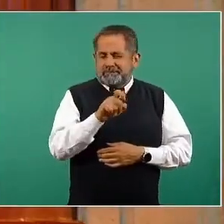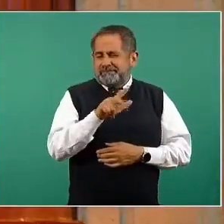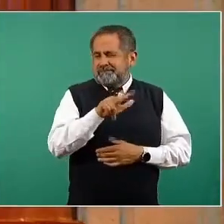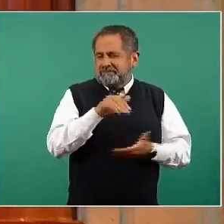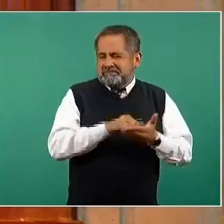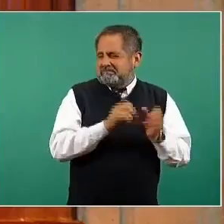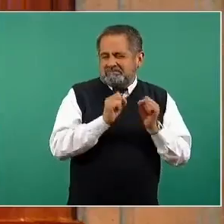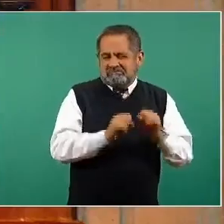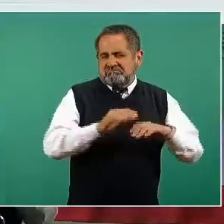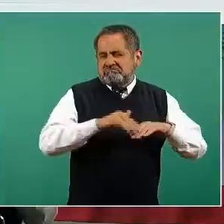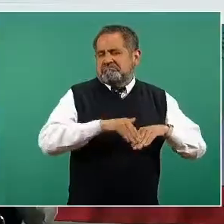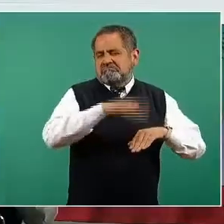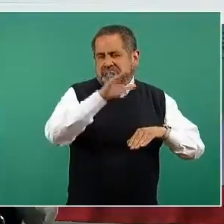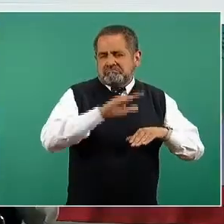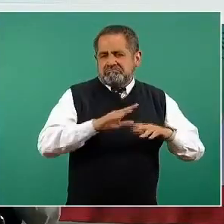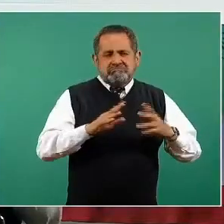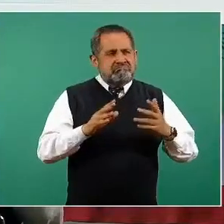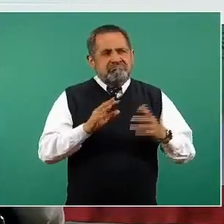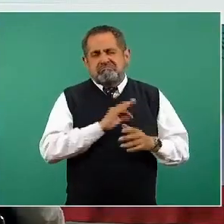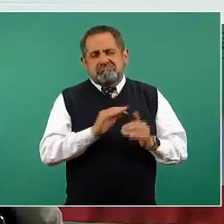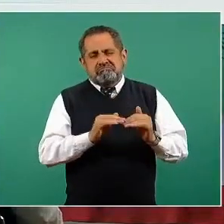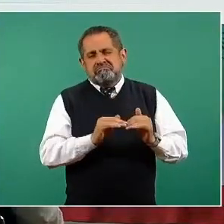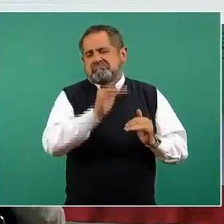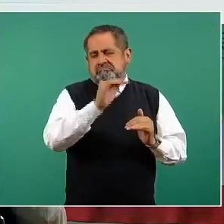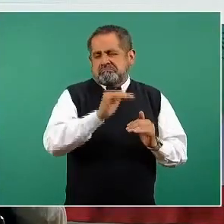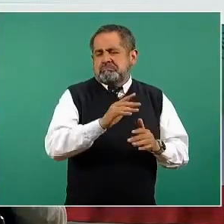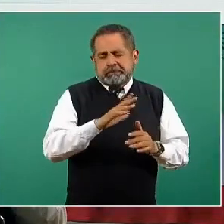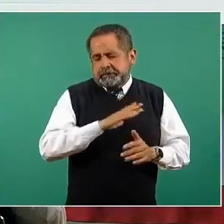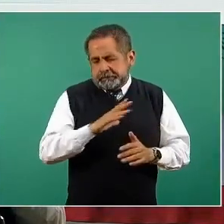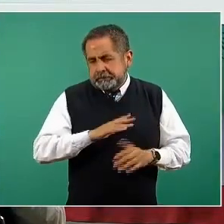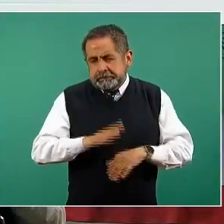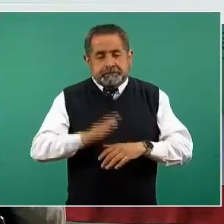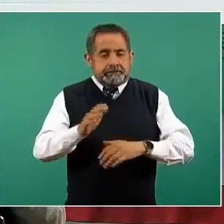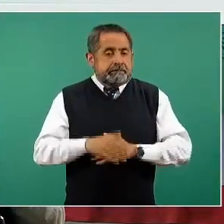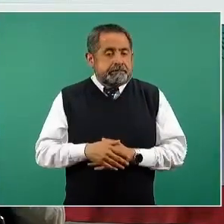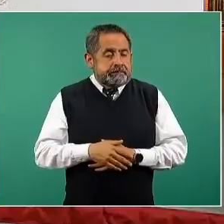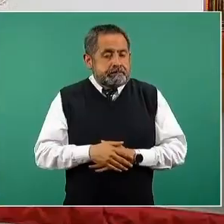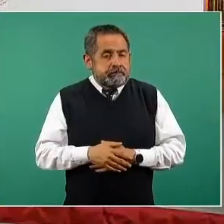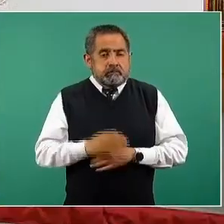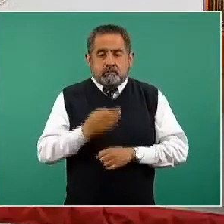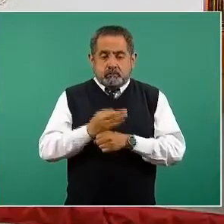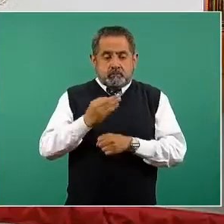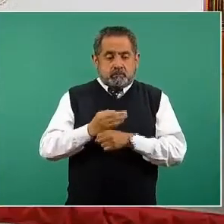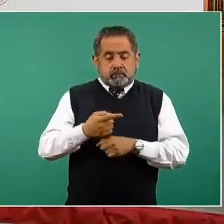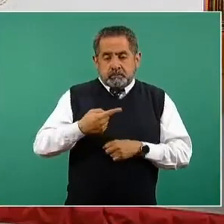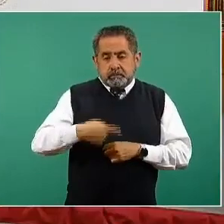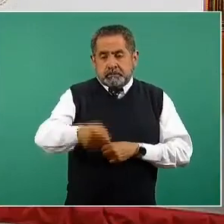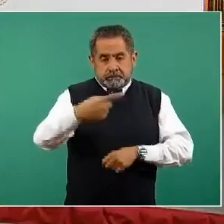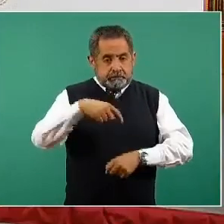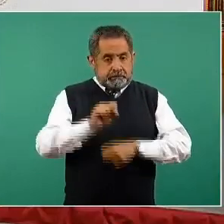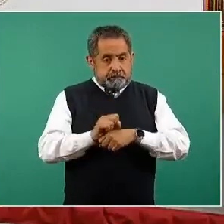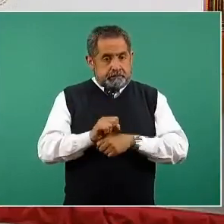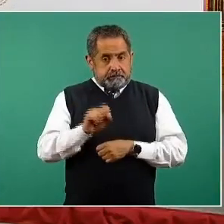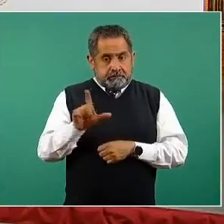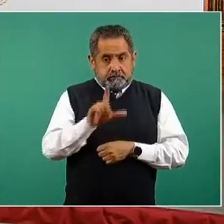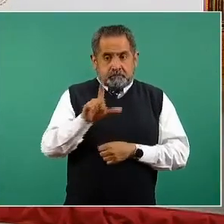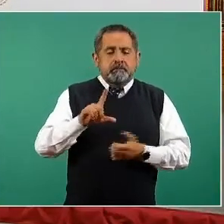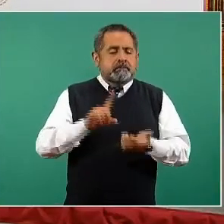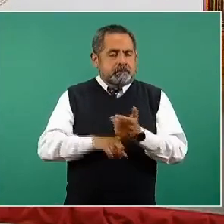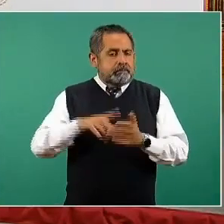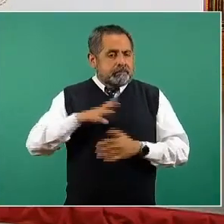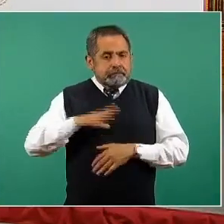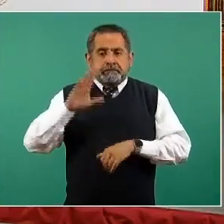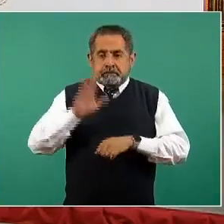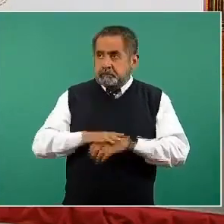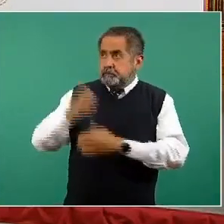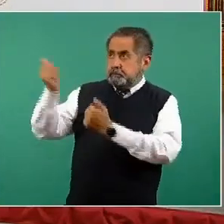118.007 para el 22 de marzo de seguro se incrementará. Estamos iniciando la semana, como ustedes saben, hay más